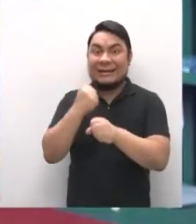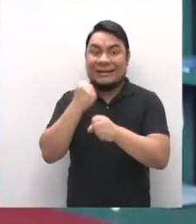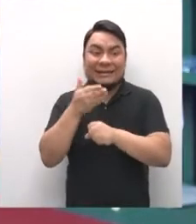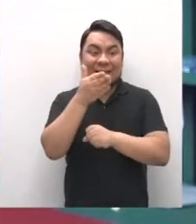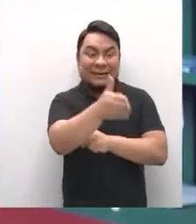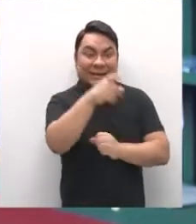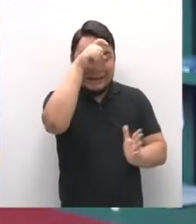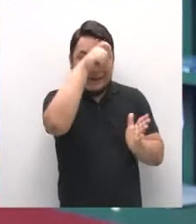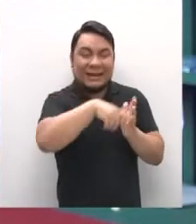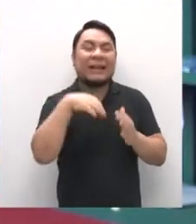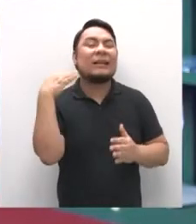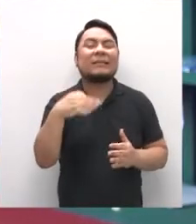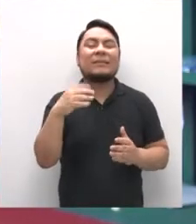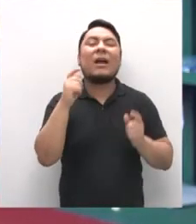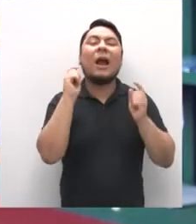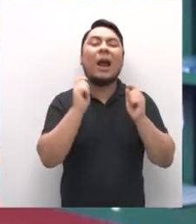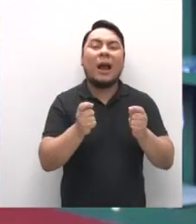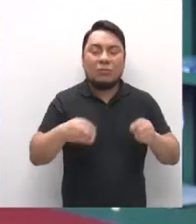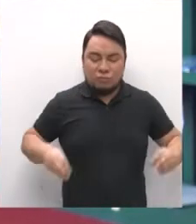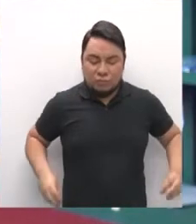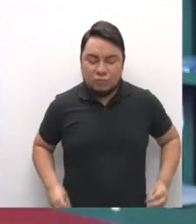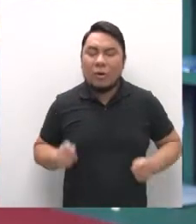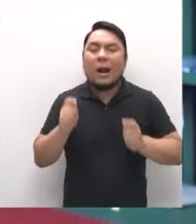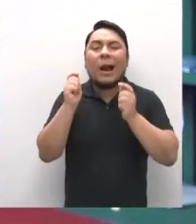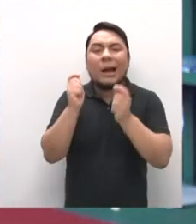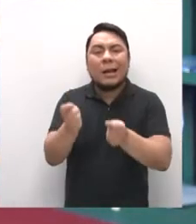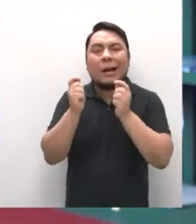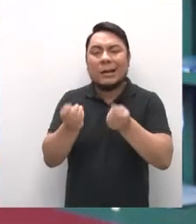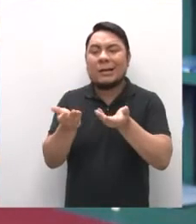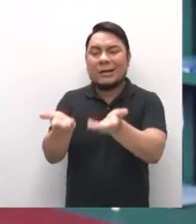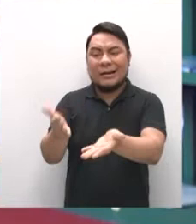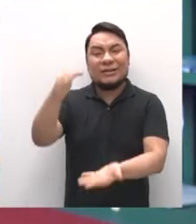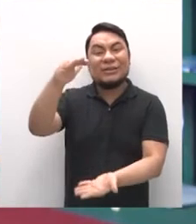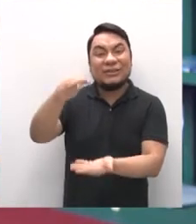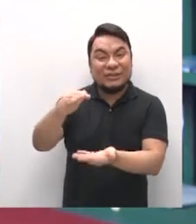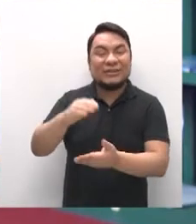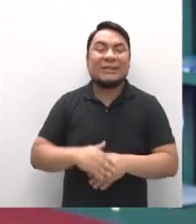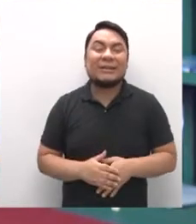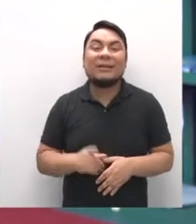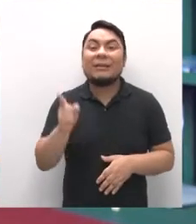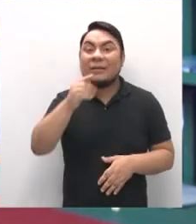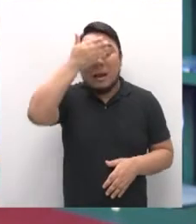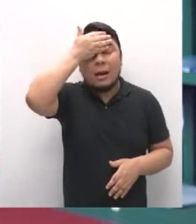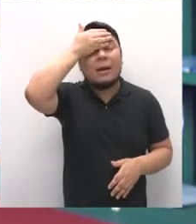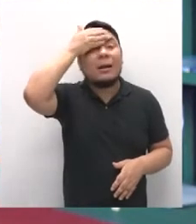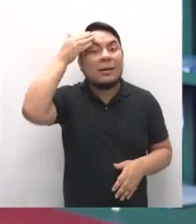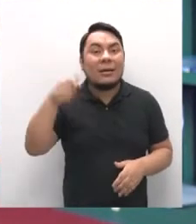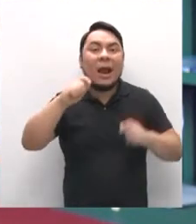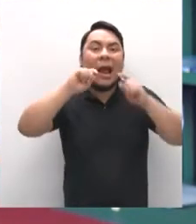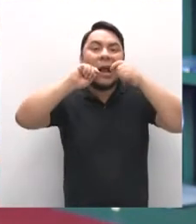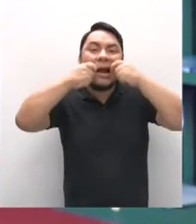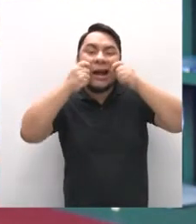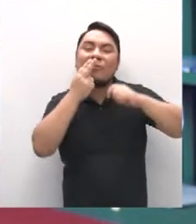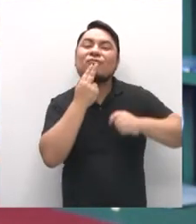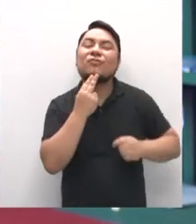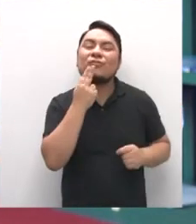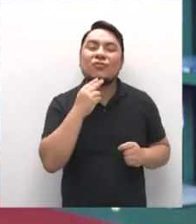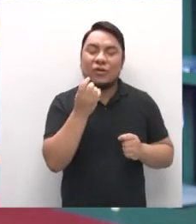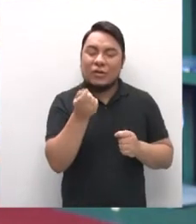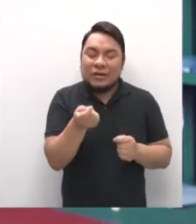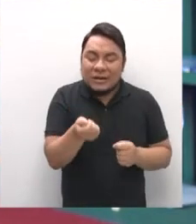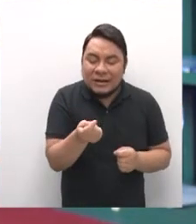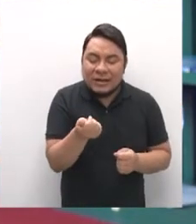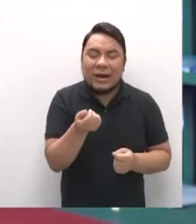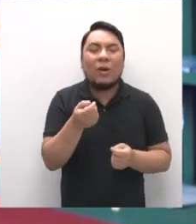la mina siempre llevan en los bolsillos regalitos para el Muki. No se olvidan de llevar caramelos, canicas y